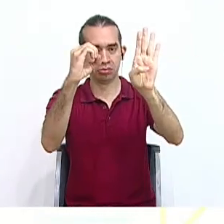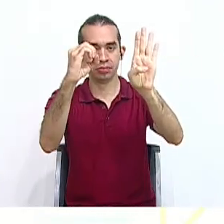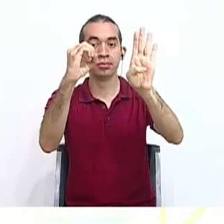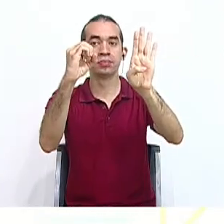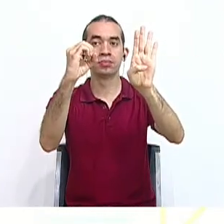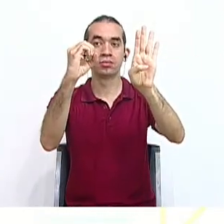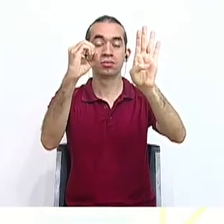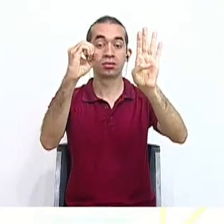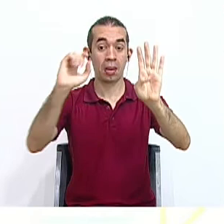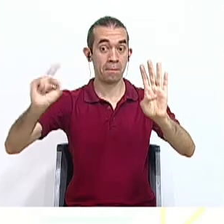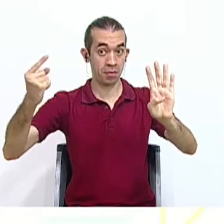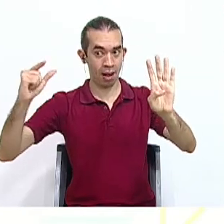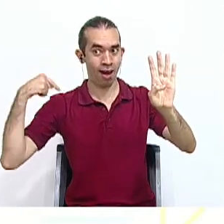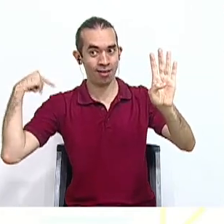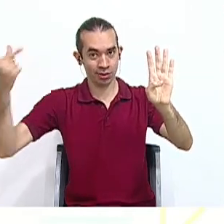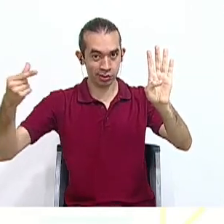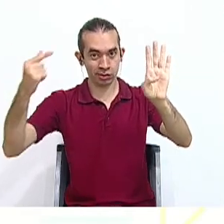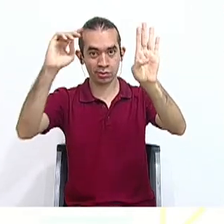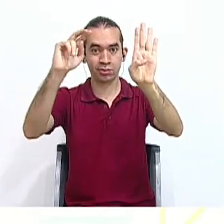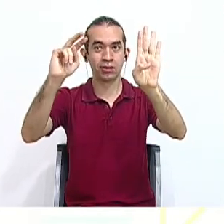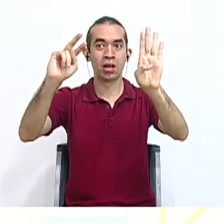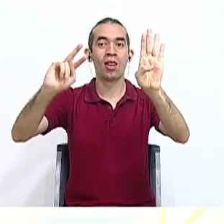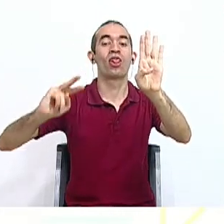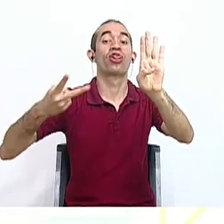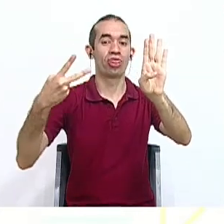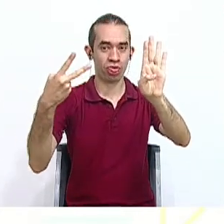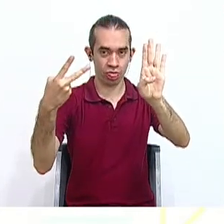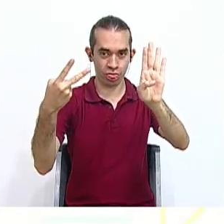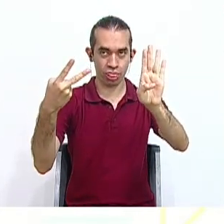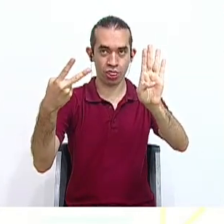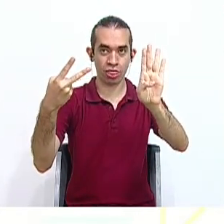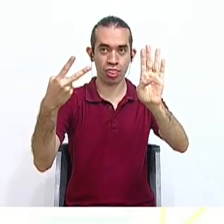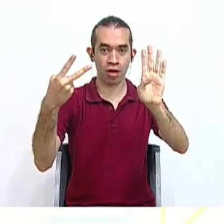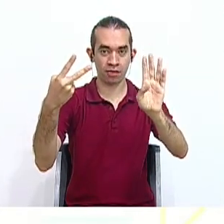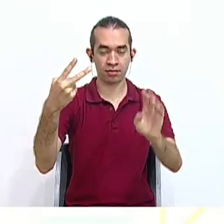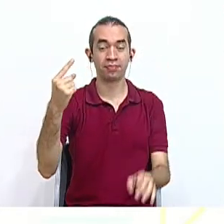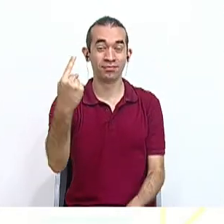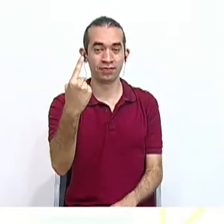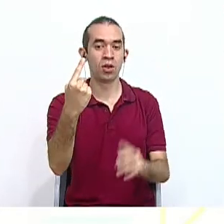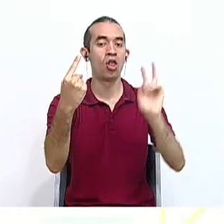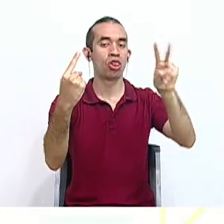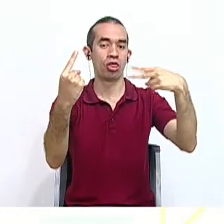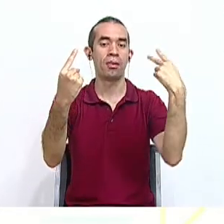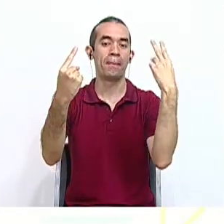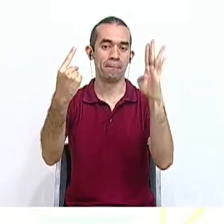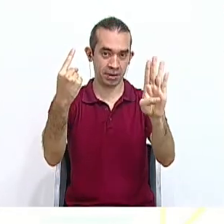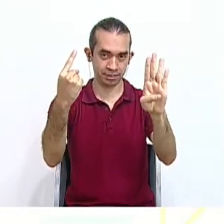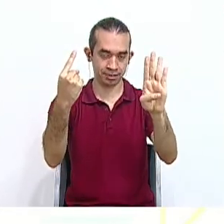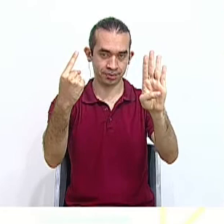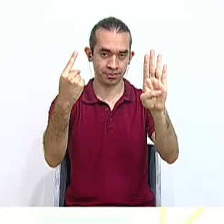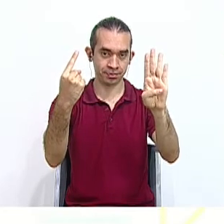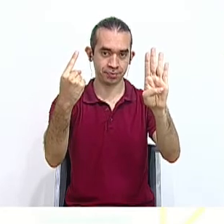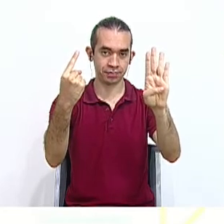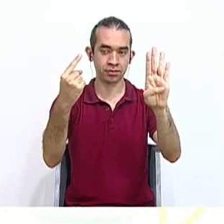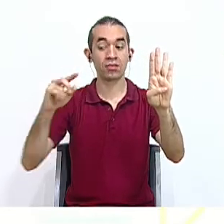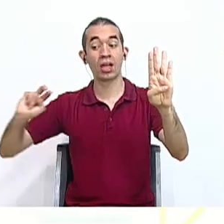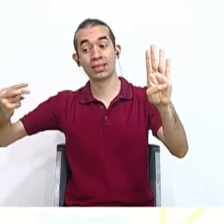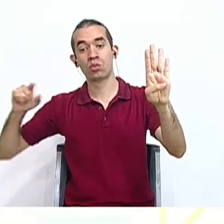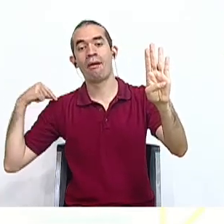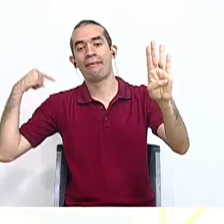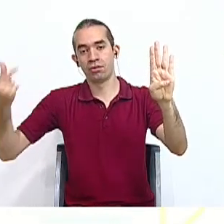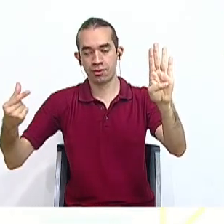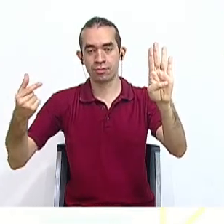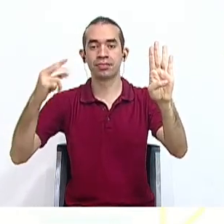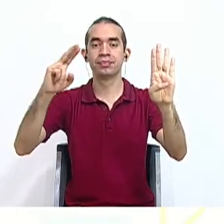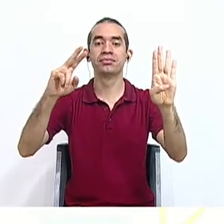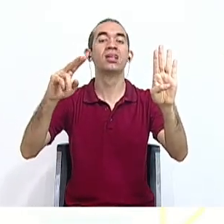una generación, vamos a tener, recuerden, el doble de esa bacteria. Vamos a tener 2B. Al transcurrir una segunda generación vamos a